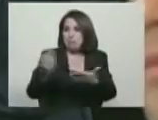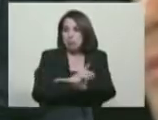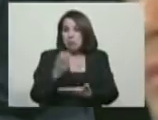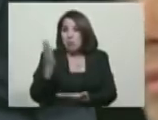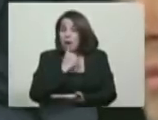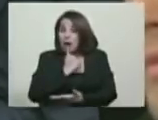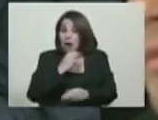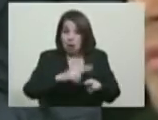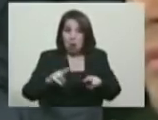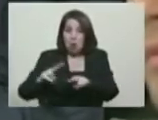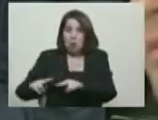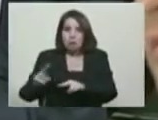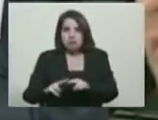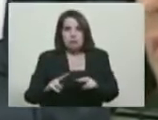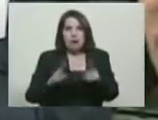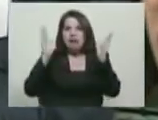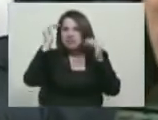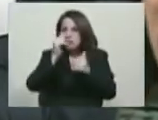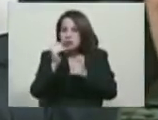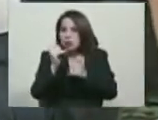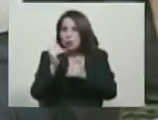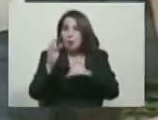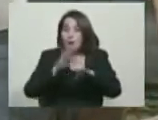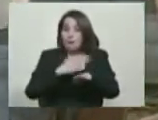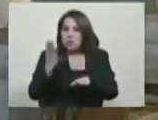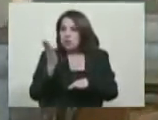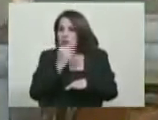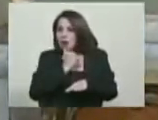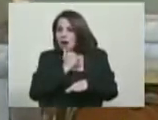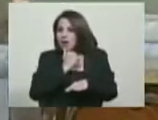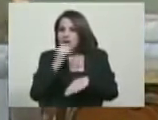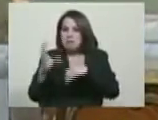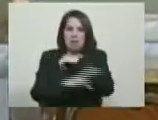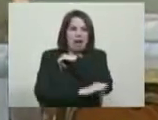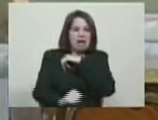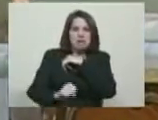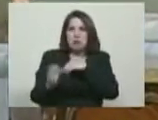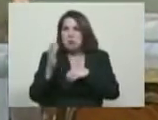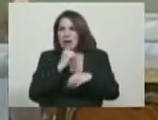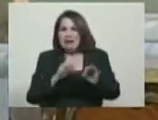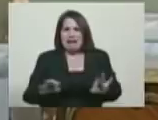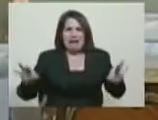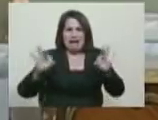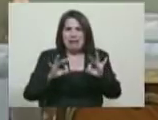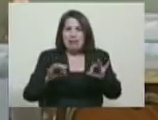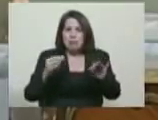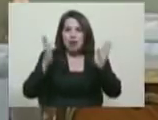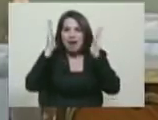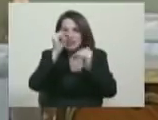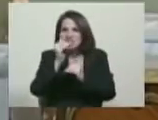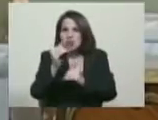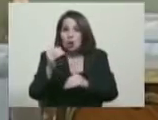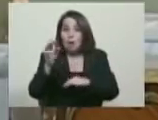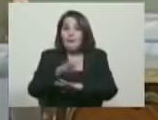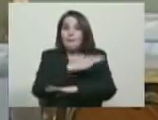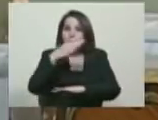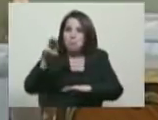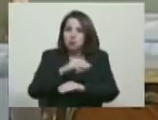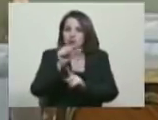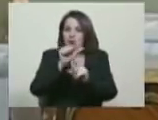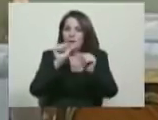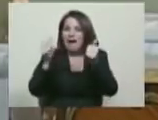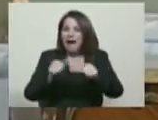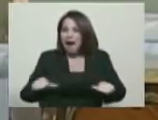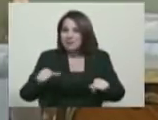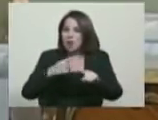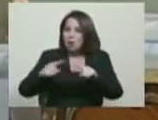niños están, no se dedican a los malos hábitos, se dedican a la música, al arte, y se encuentran otra